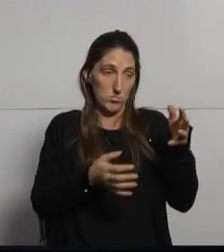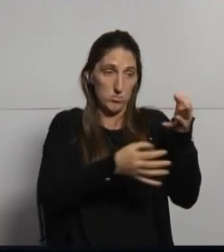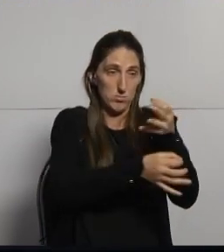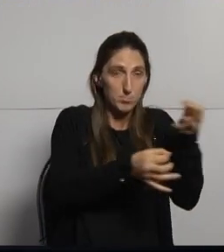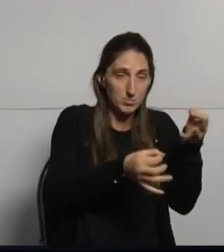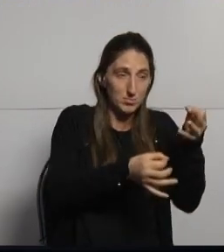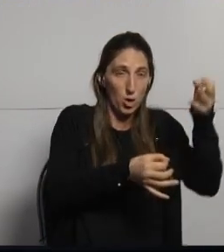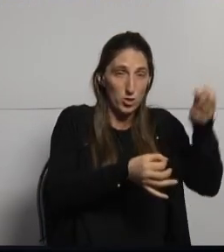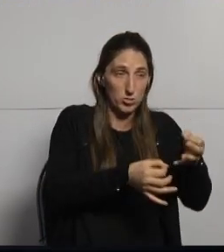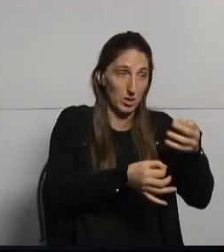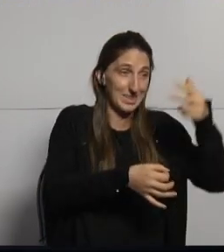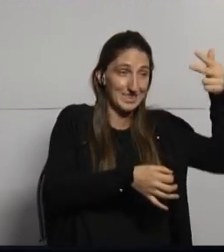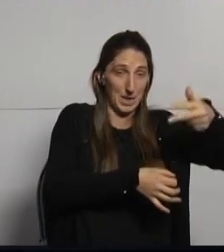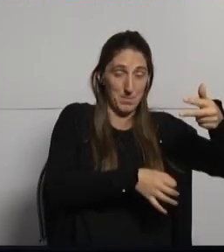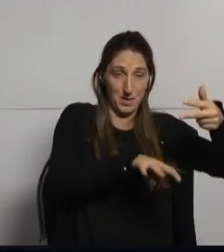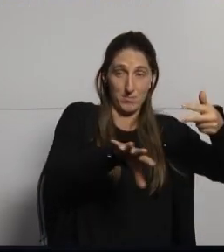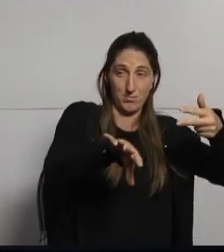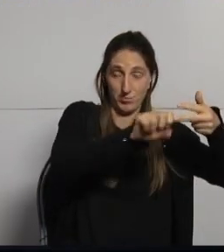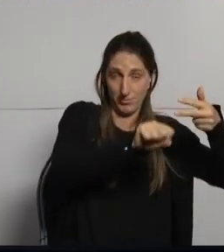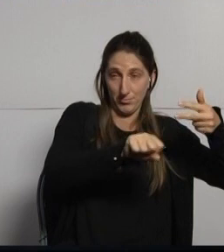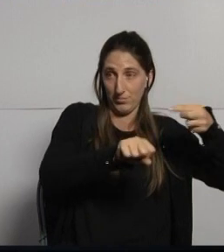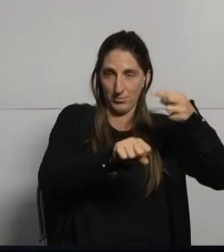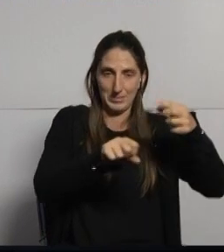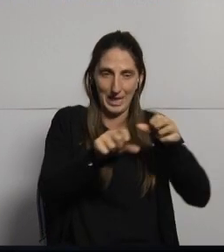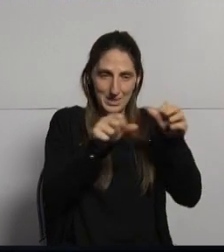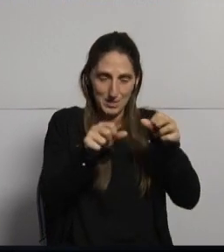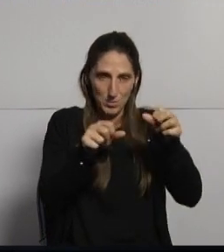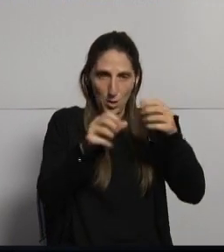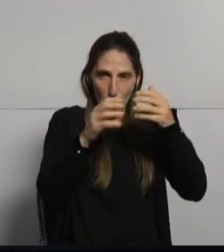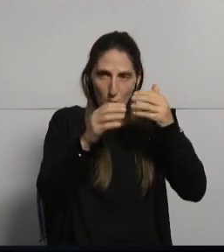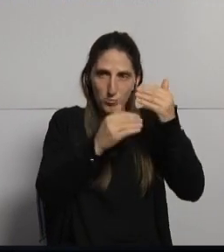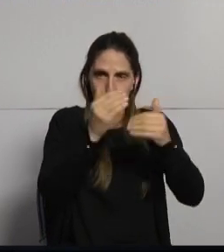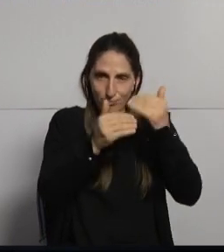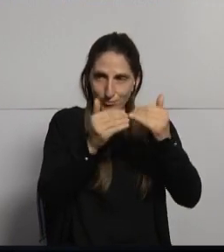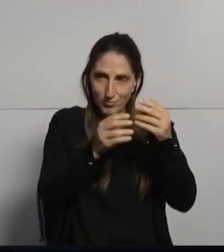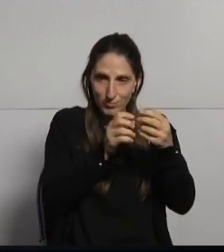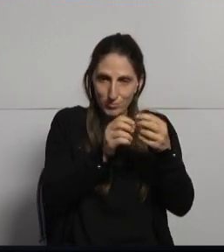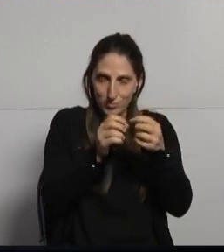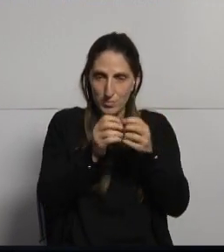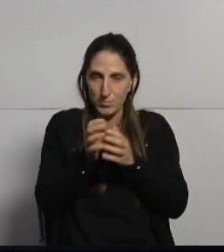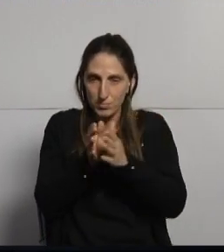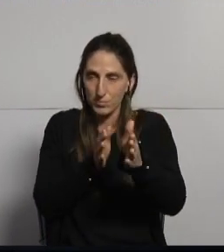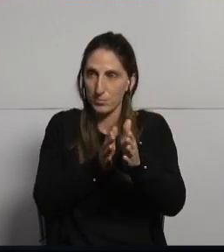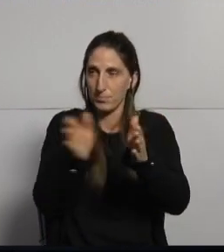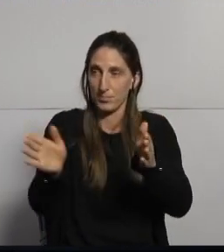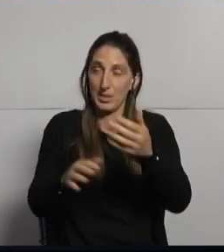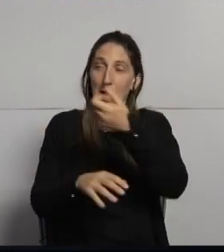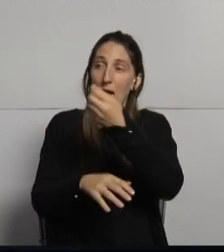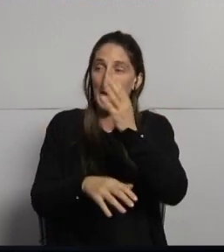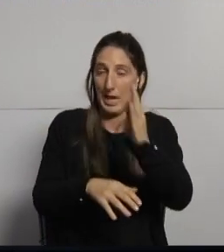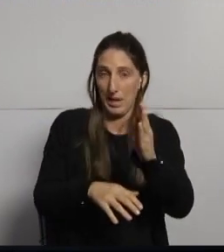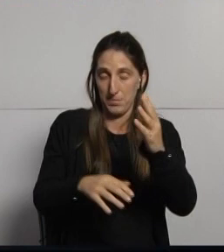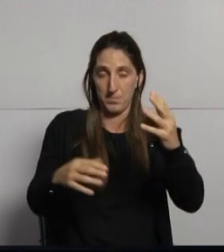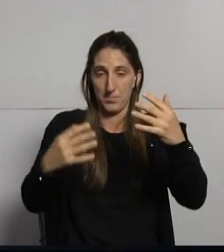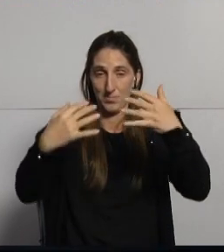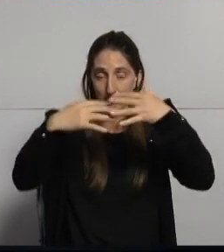que captamos a través de las cámaras, hacemos un determinado procesamiento, y eso puede tener dos derivadas. Por un lado, estar viendo aplicaciones interactivas